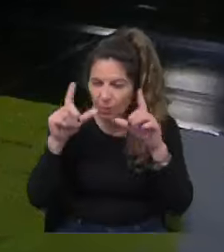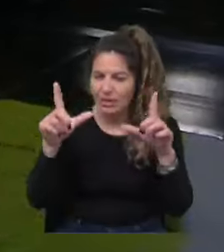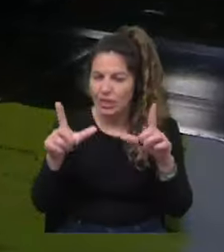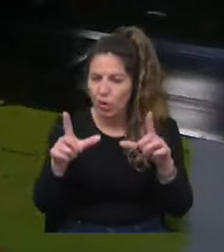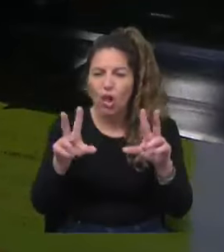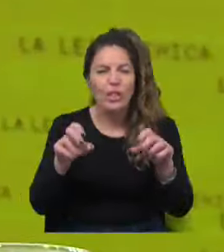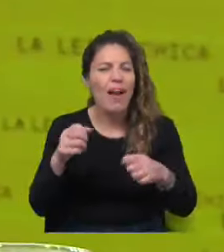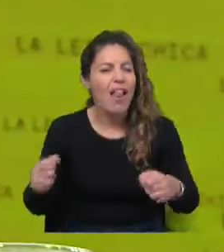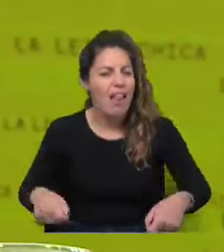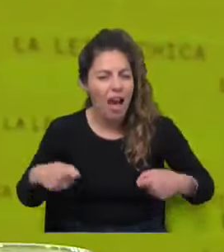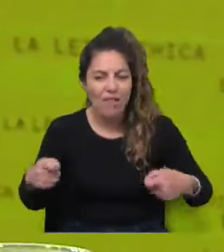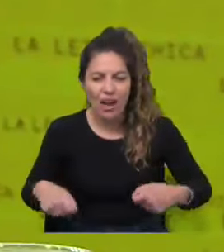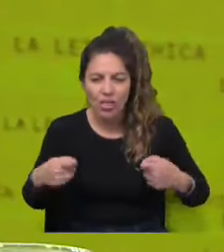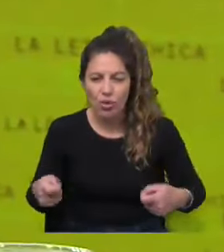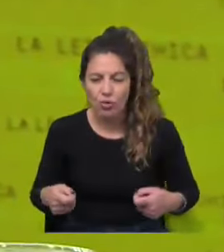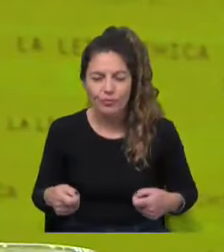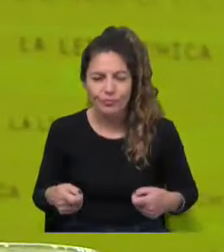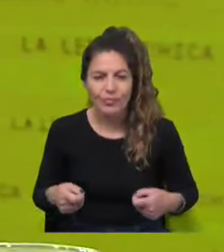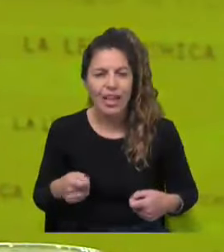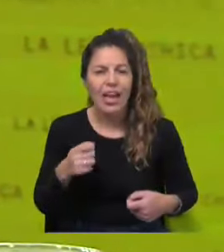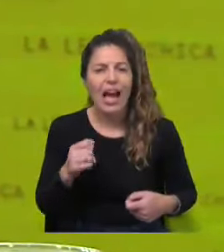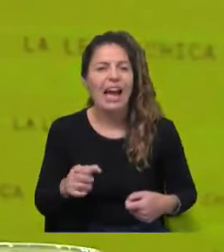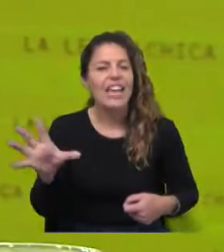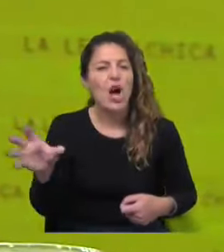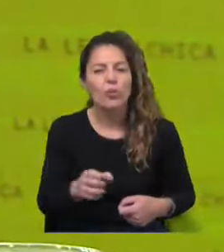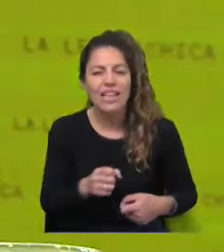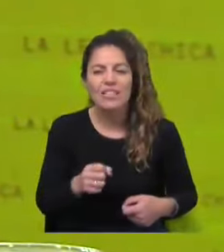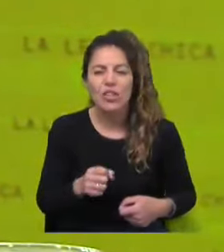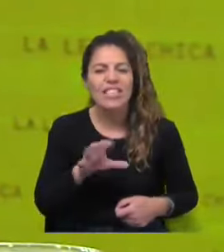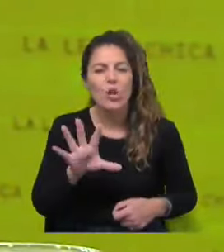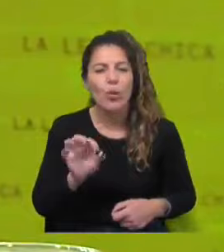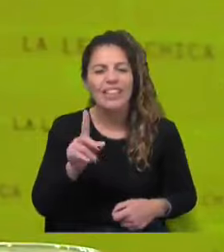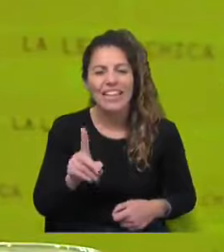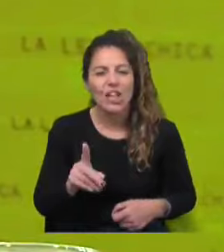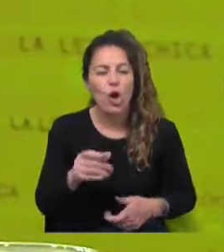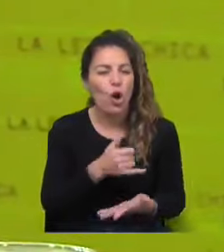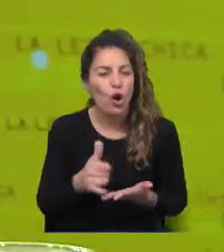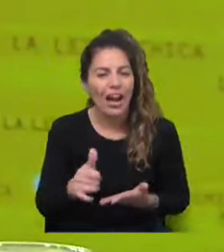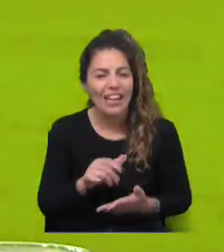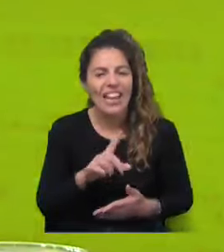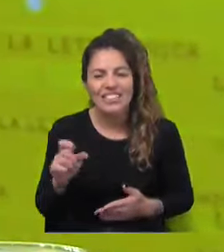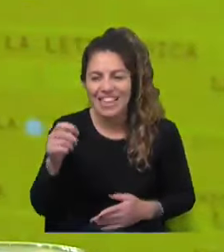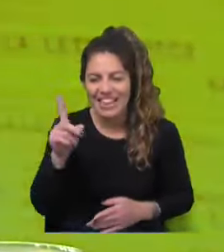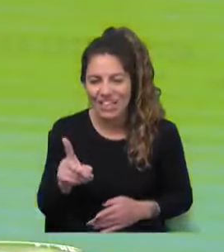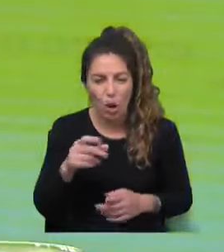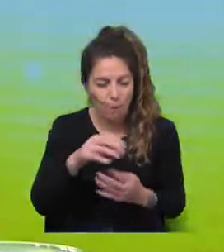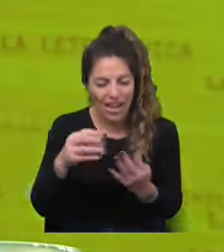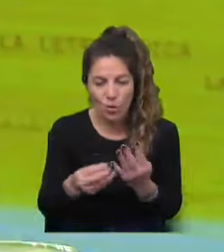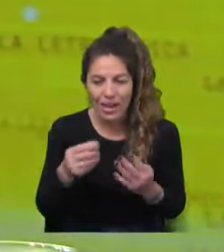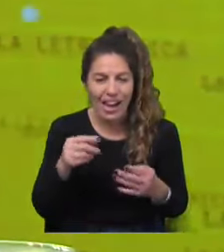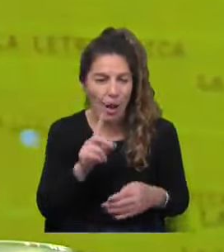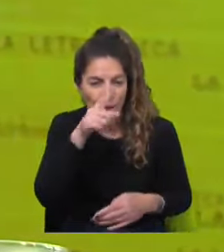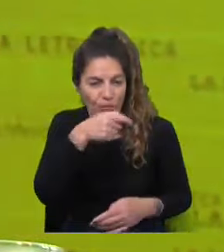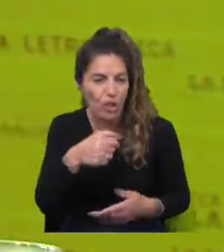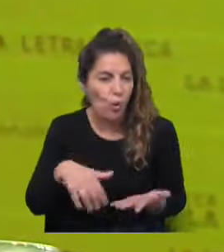el tema lavado es que hay incautaciones, 50 kilos de cocaína, 100 kilos de marihuana acá en Montevideo o en otra parte de